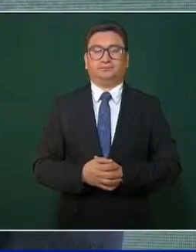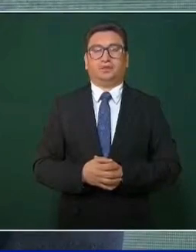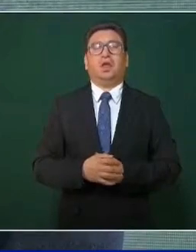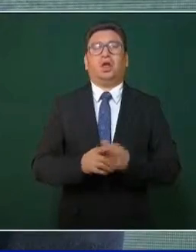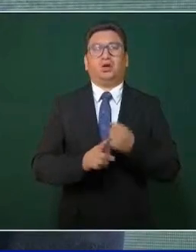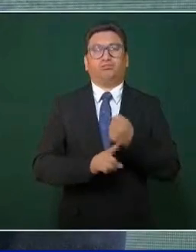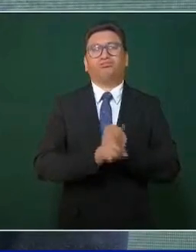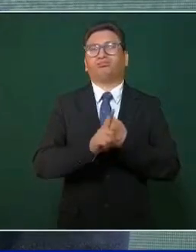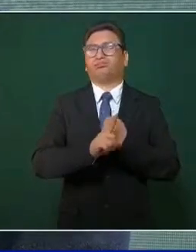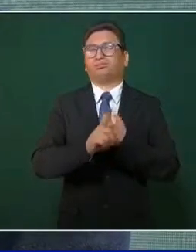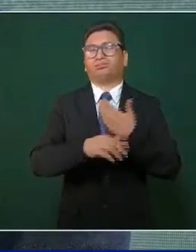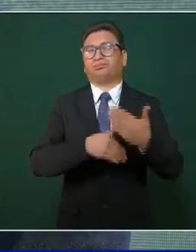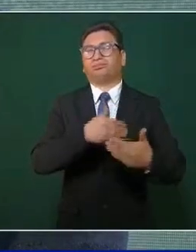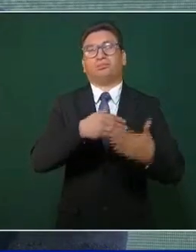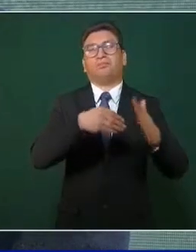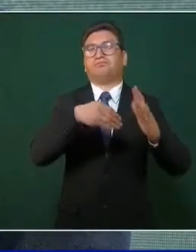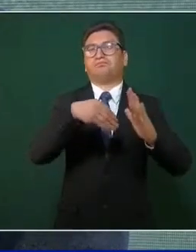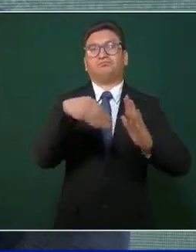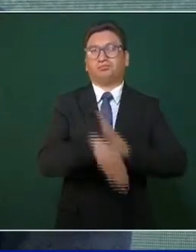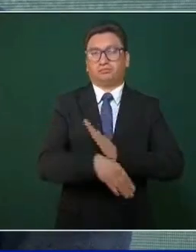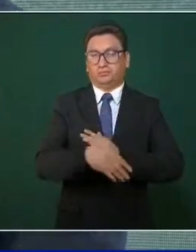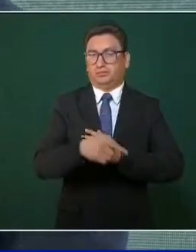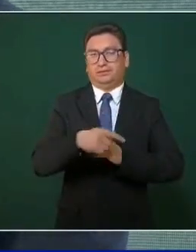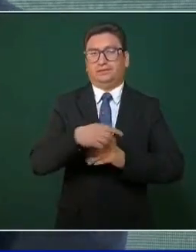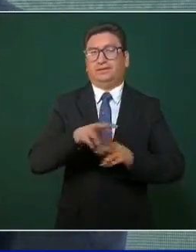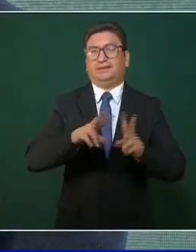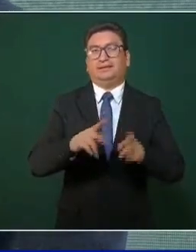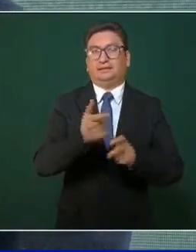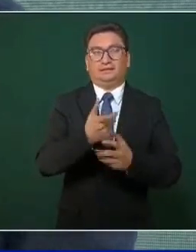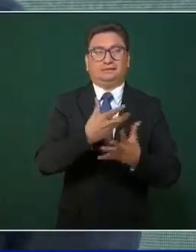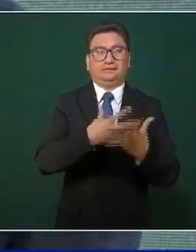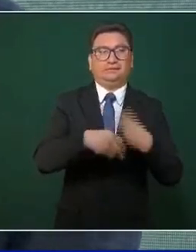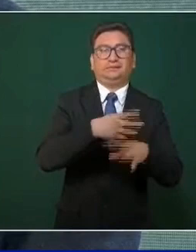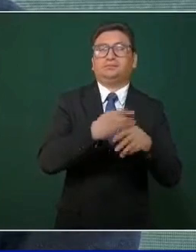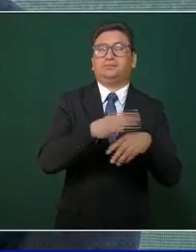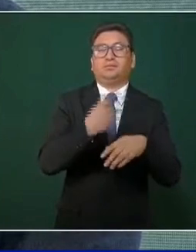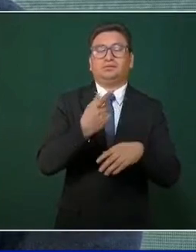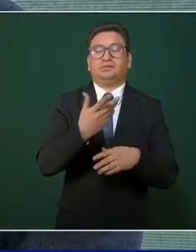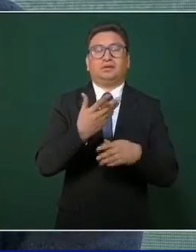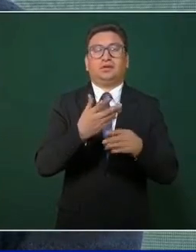estaba fracasado el modelo económico, porque no puede funcionar un modelo